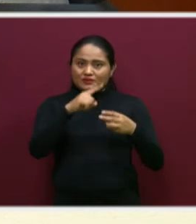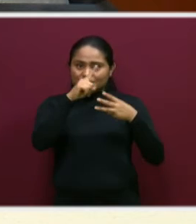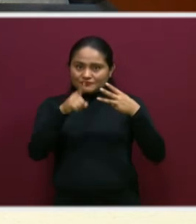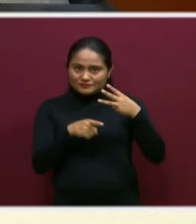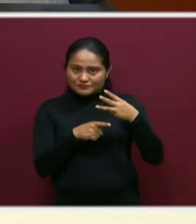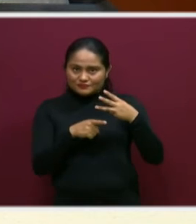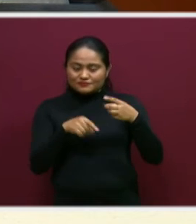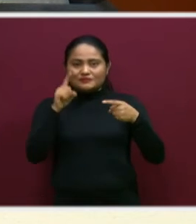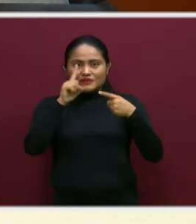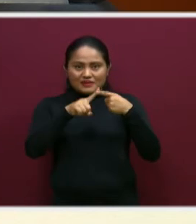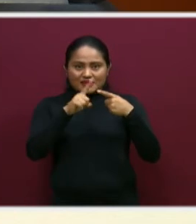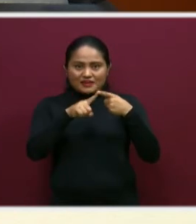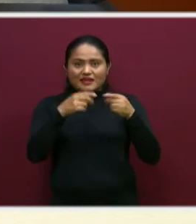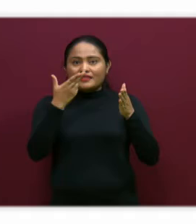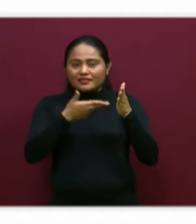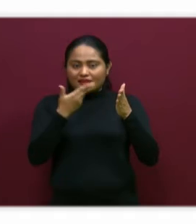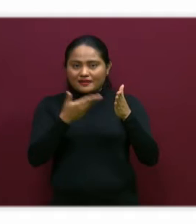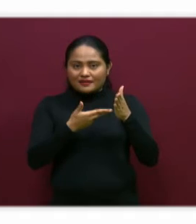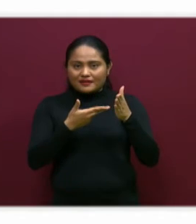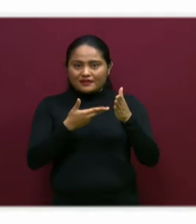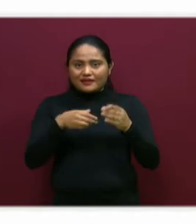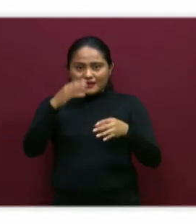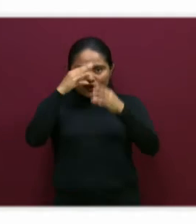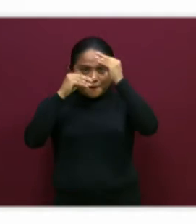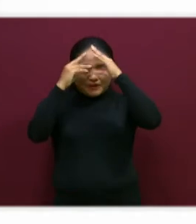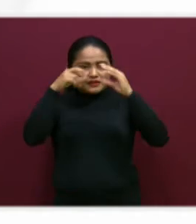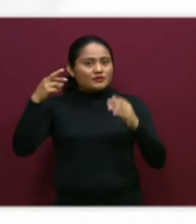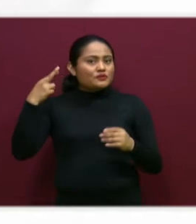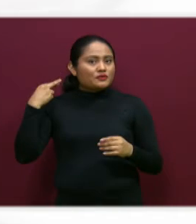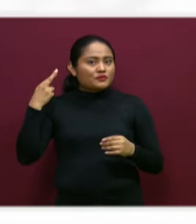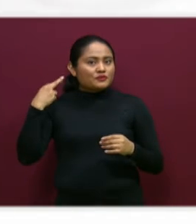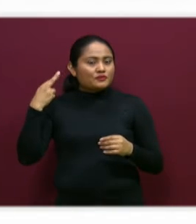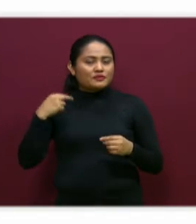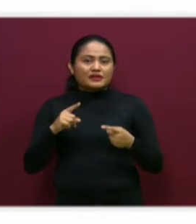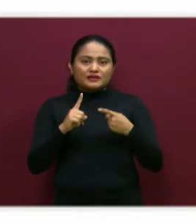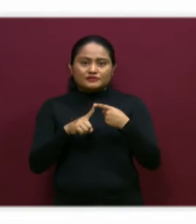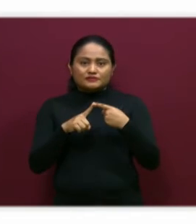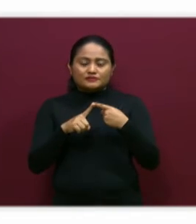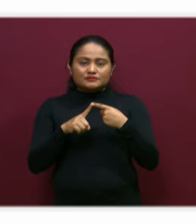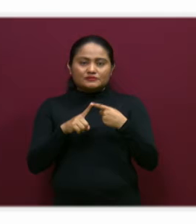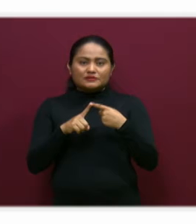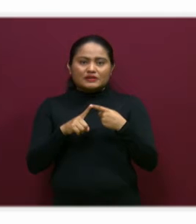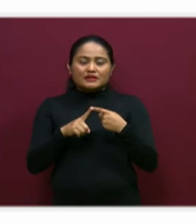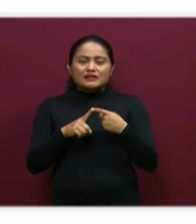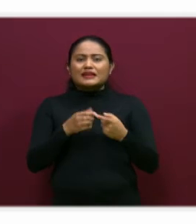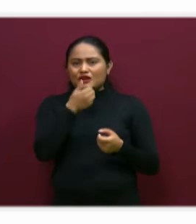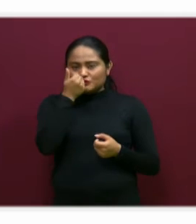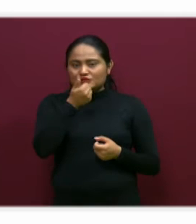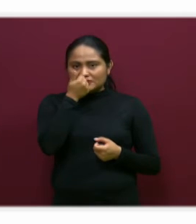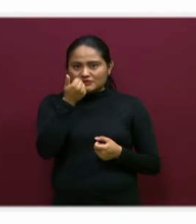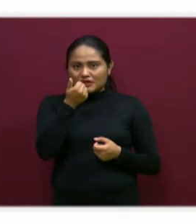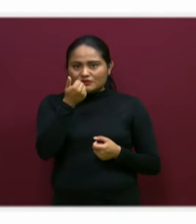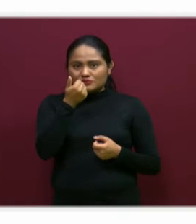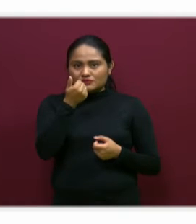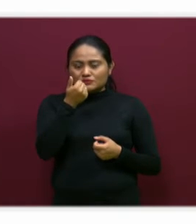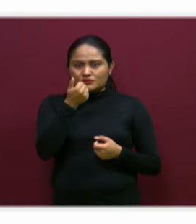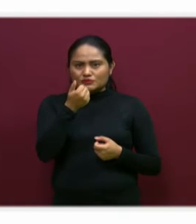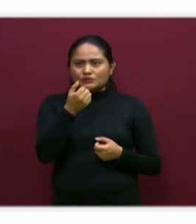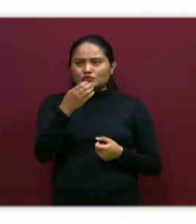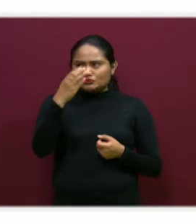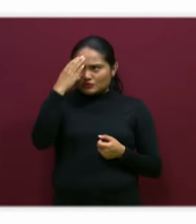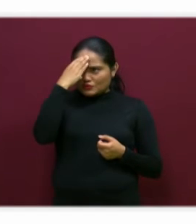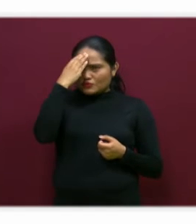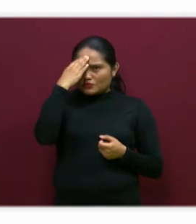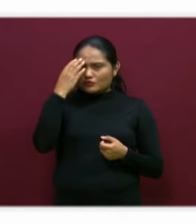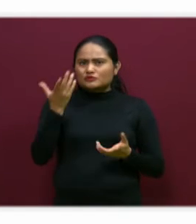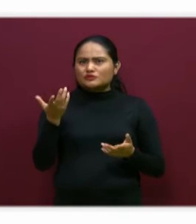que tiene la intención y la finalidad de que puedan reconocer cómo viaja el sonido esto es como